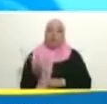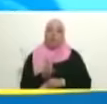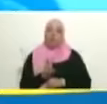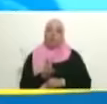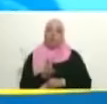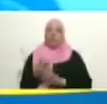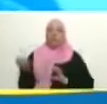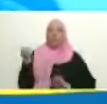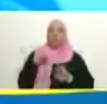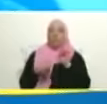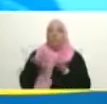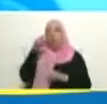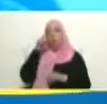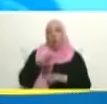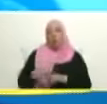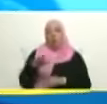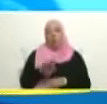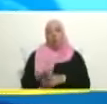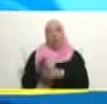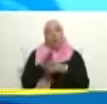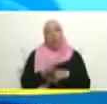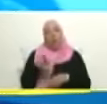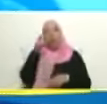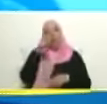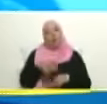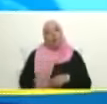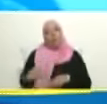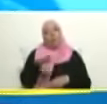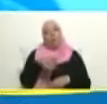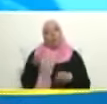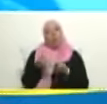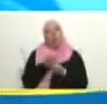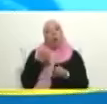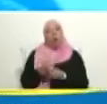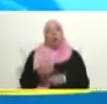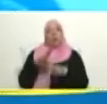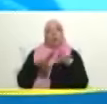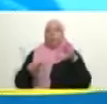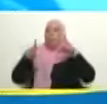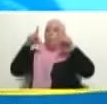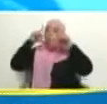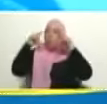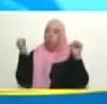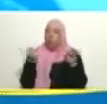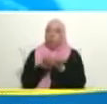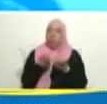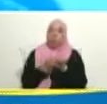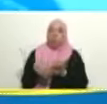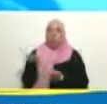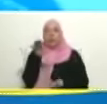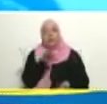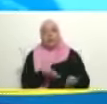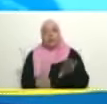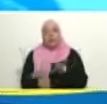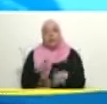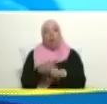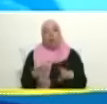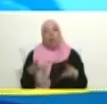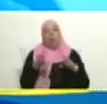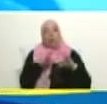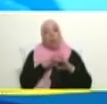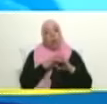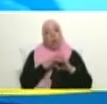que defienda a su pueblo, que proteja a su pueblo, comprometido, profesional, científico, pero con el